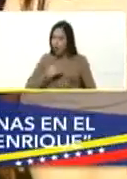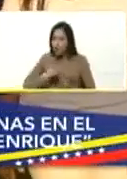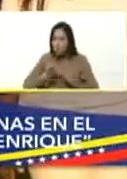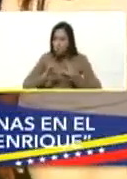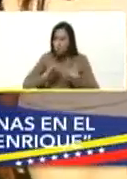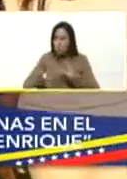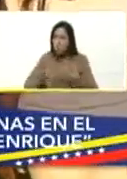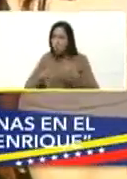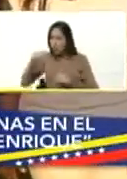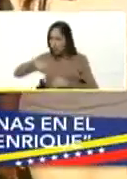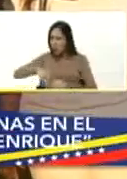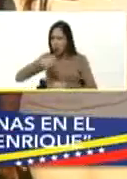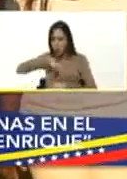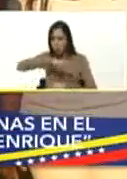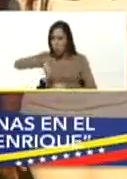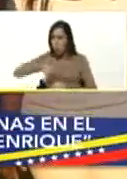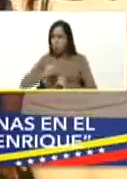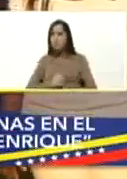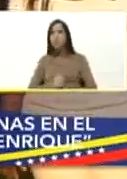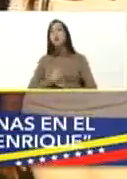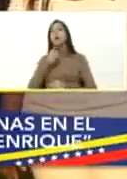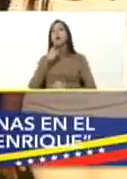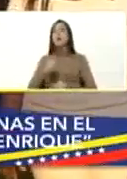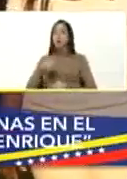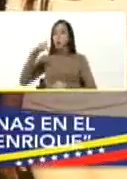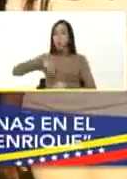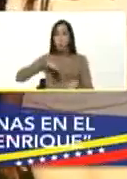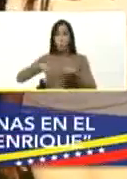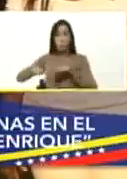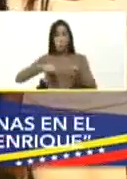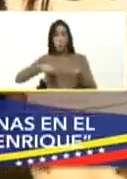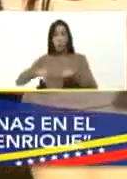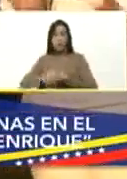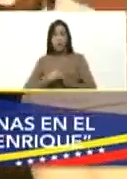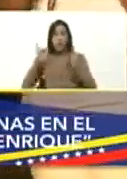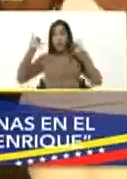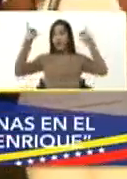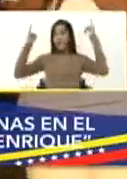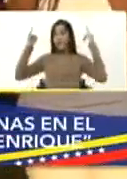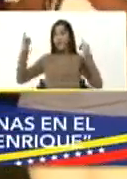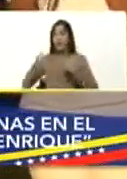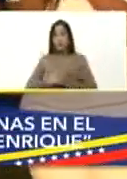con el poder popular, pero como le digo, en Cojedes hoy ha sido una fiesta.